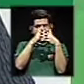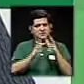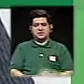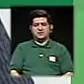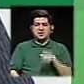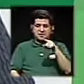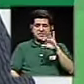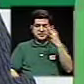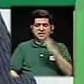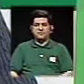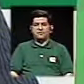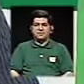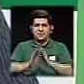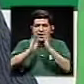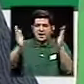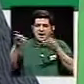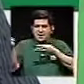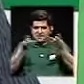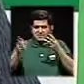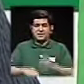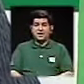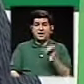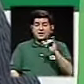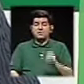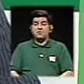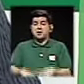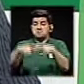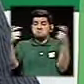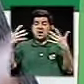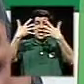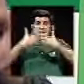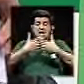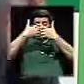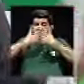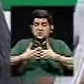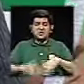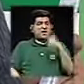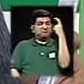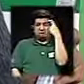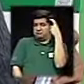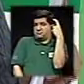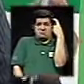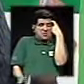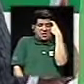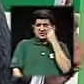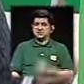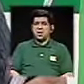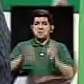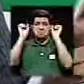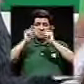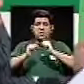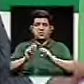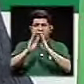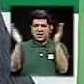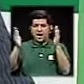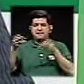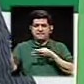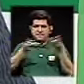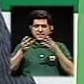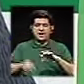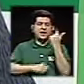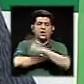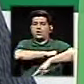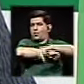expandir eh mercados y que incluso la mayoría de las empresas ni siquiera Piensan en poder expandir sus mercados en el